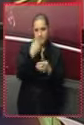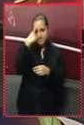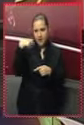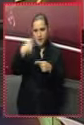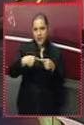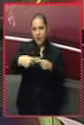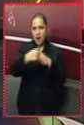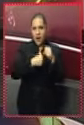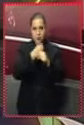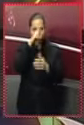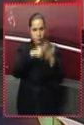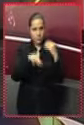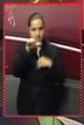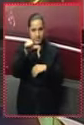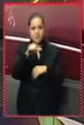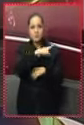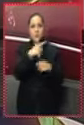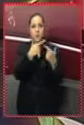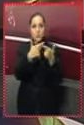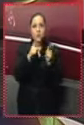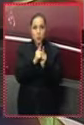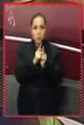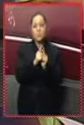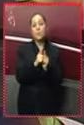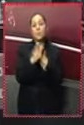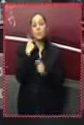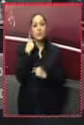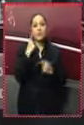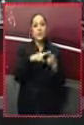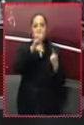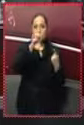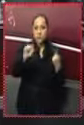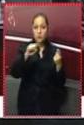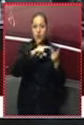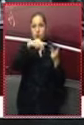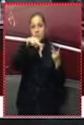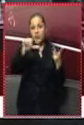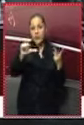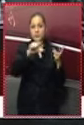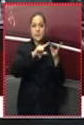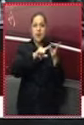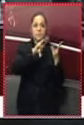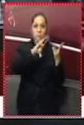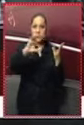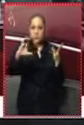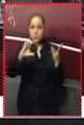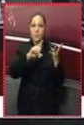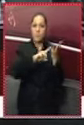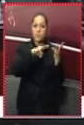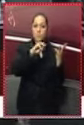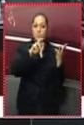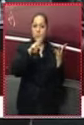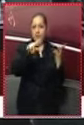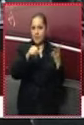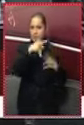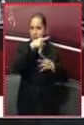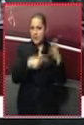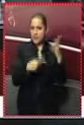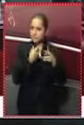año 2016. Los grupos parlamentarios de Encuentro Social, Nueva Alianza, Movimiento Ciudadano y Morena fueron los primeros en tomar la palabra.